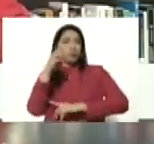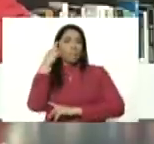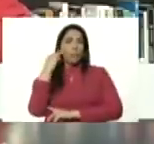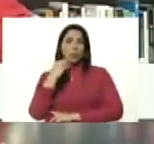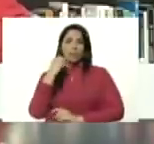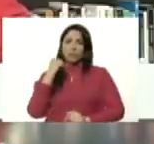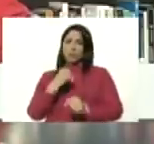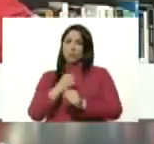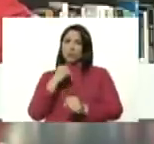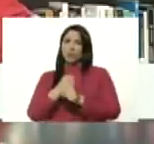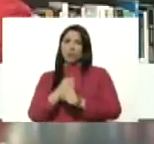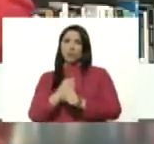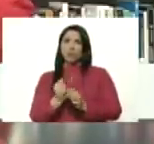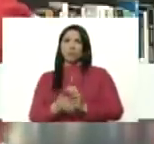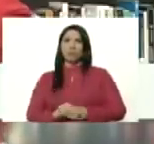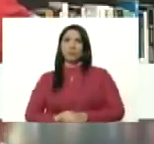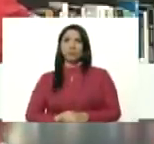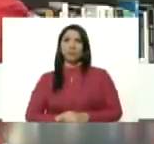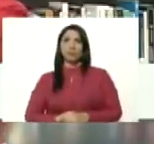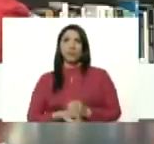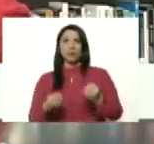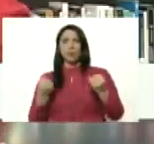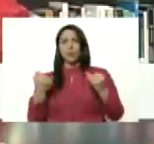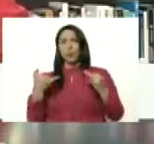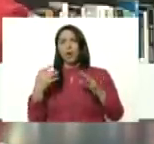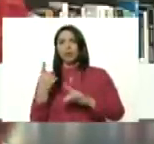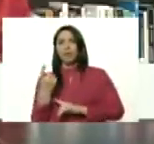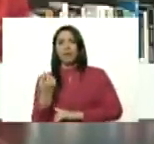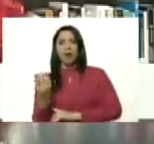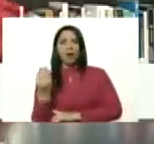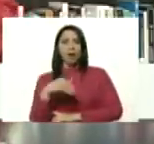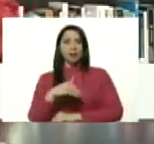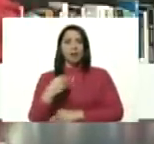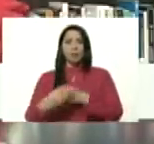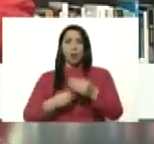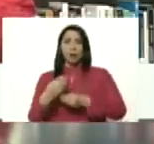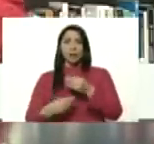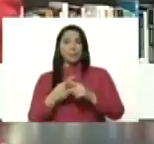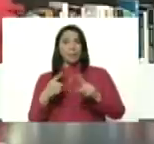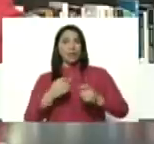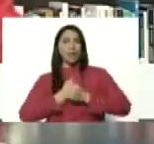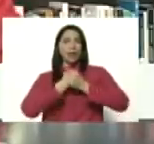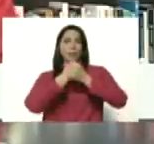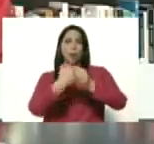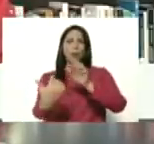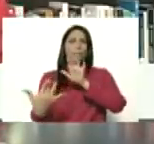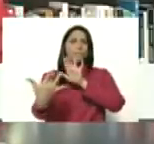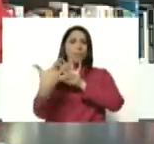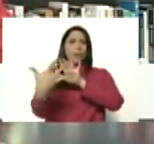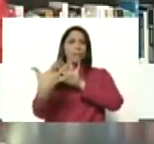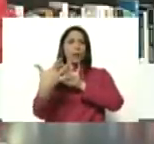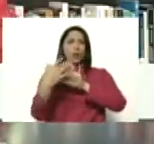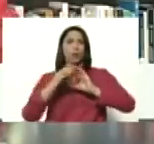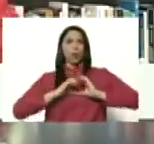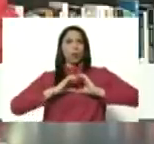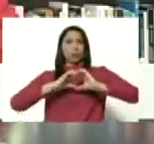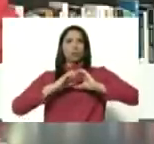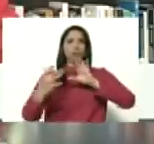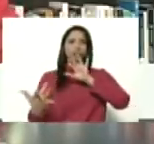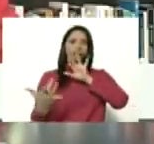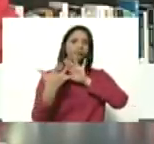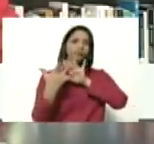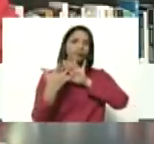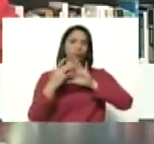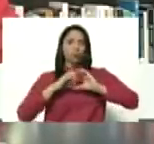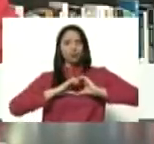y obrerista, cuánta falta nos hace, pero el amor nos conecta el corazón. y con el